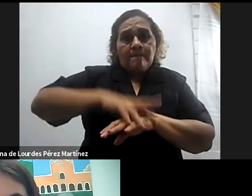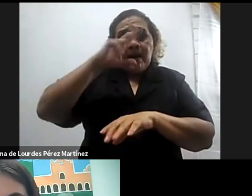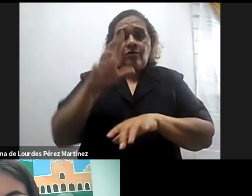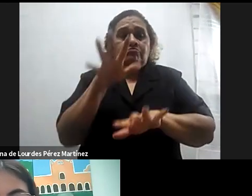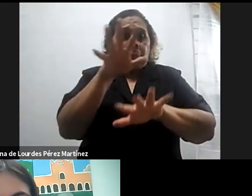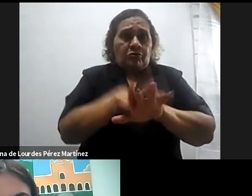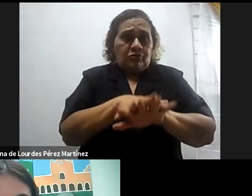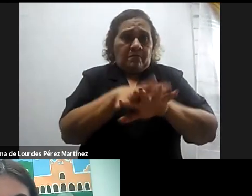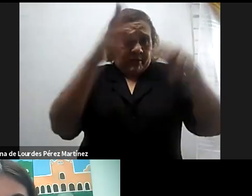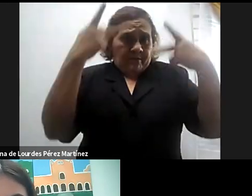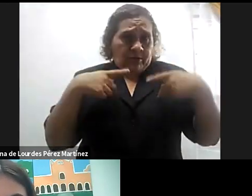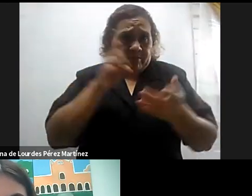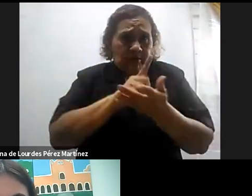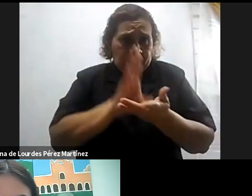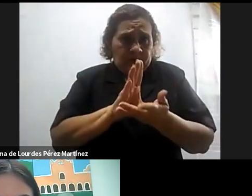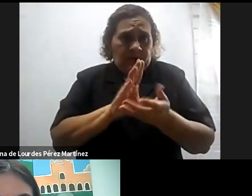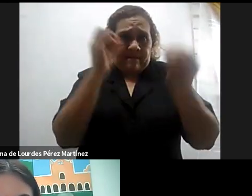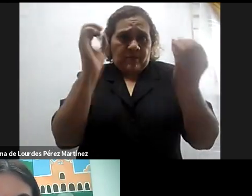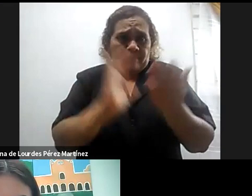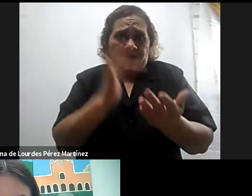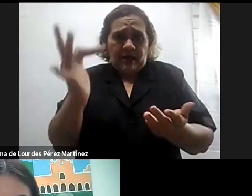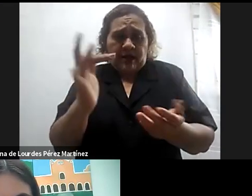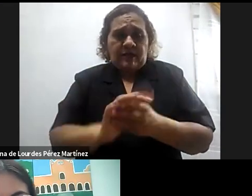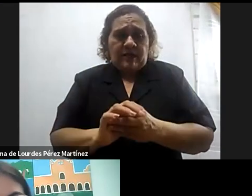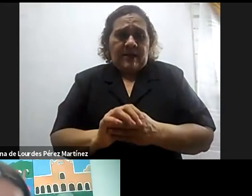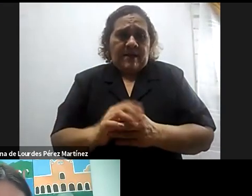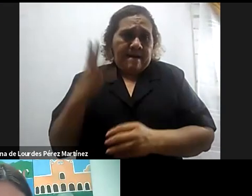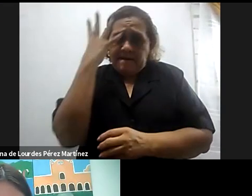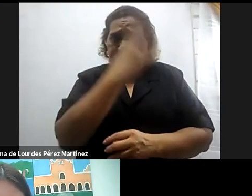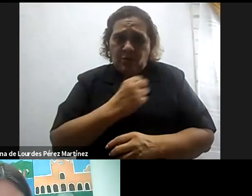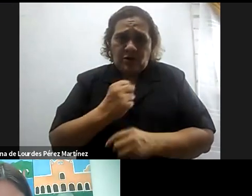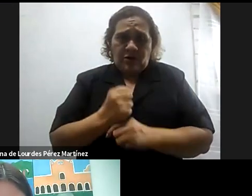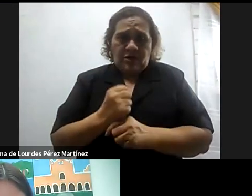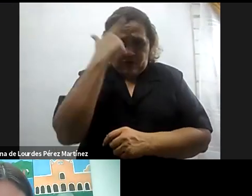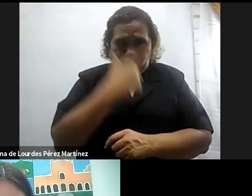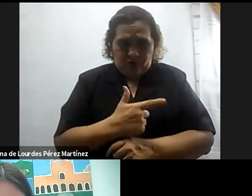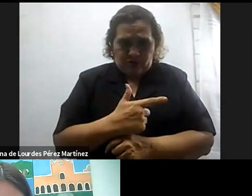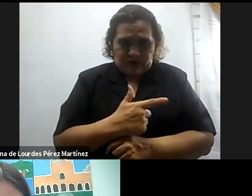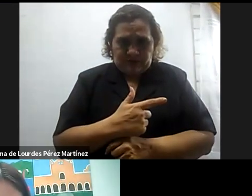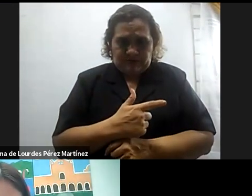discapacidad. Muchísimas gracias y bonita noche. Gracias.